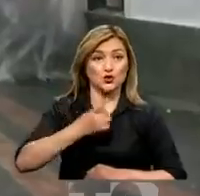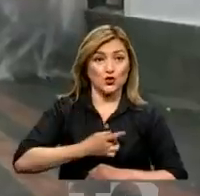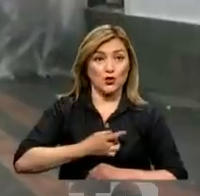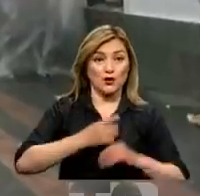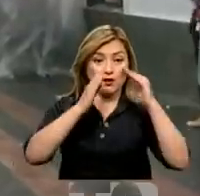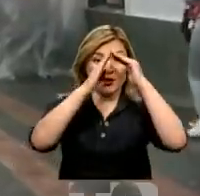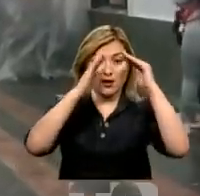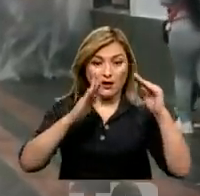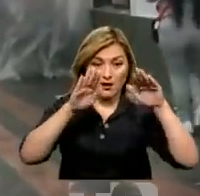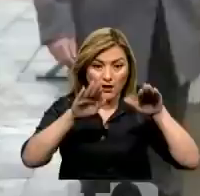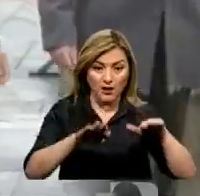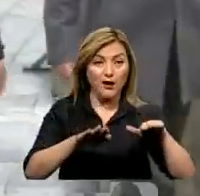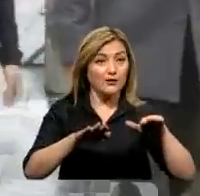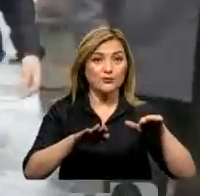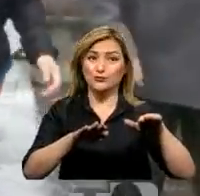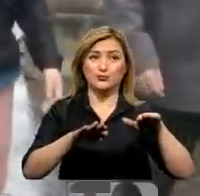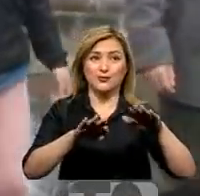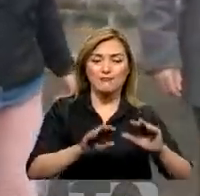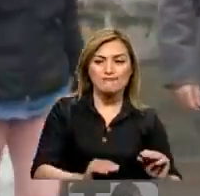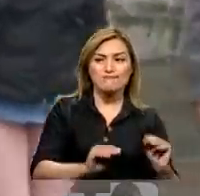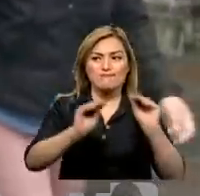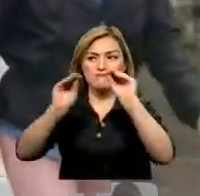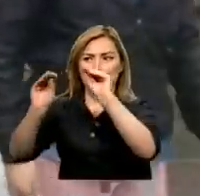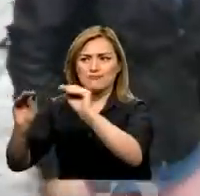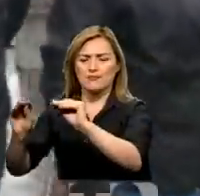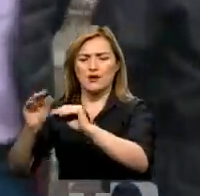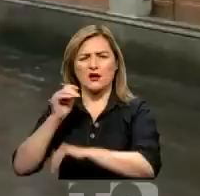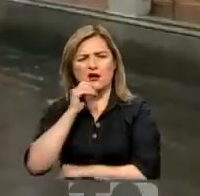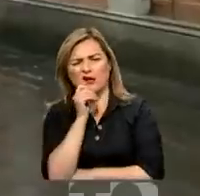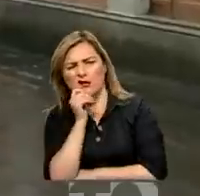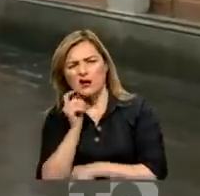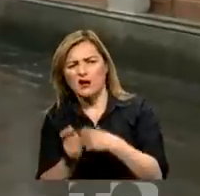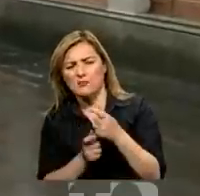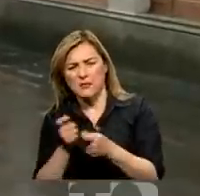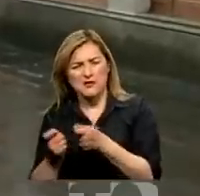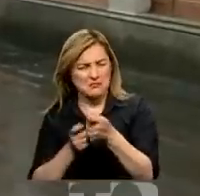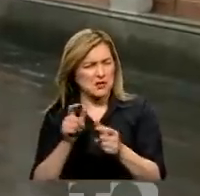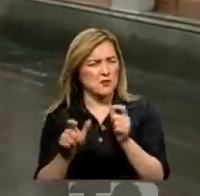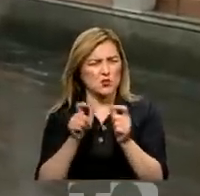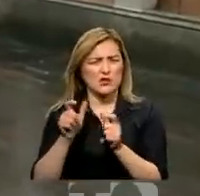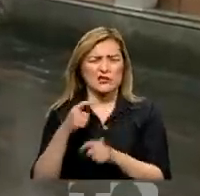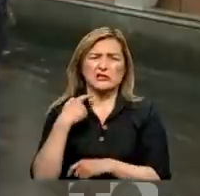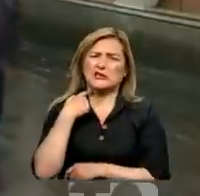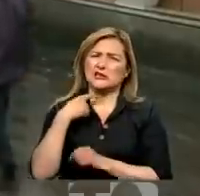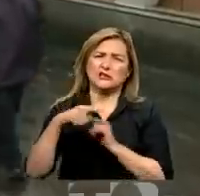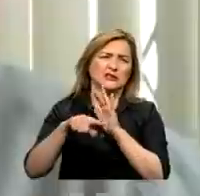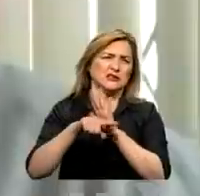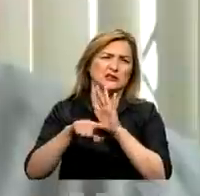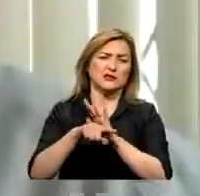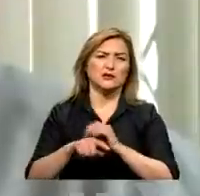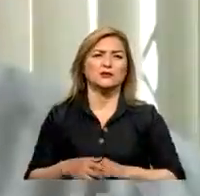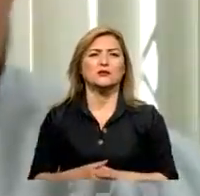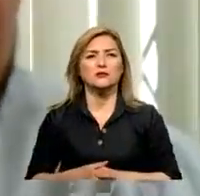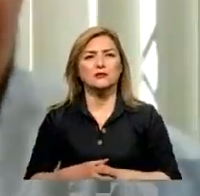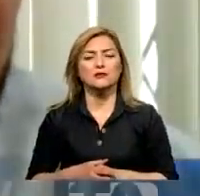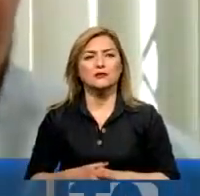turístico-cultural, pues ya con la pandemia ha disminuido el número de comercio y ellos creen que esta decisión los afectará aún más.